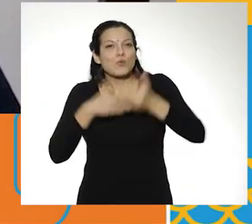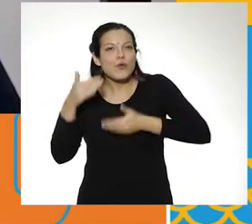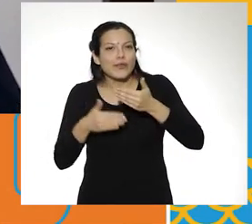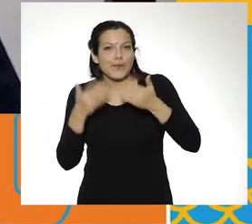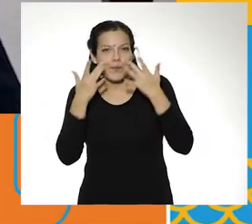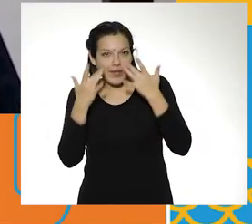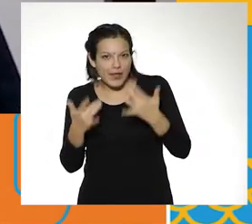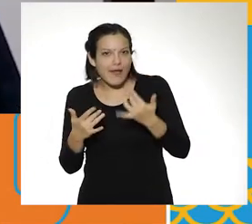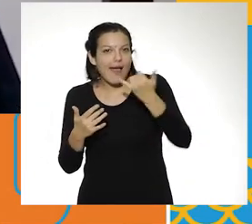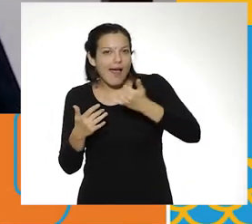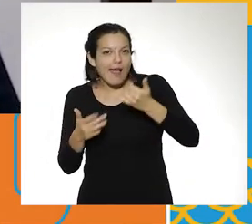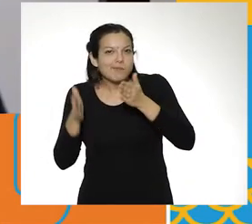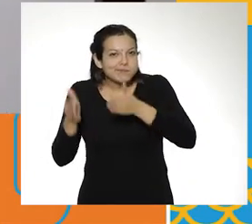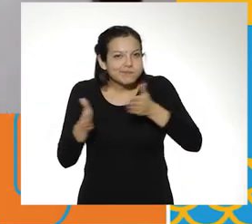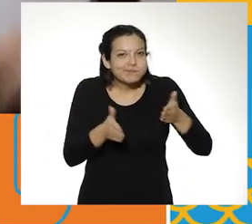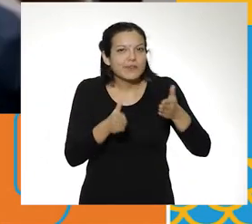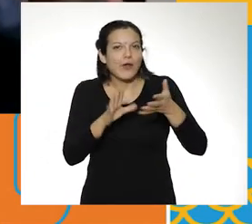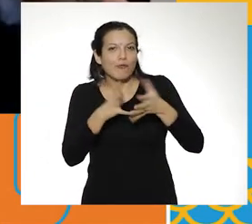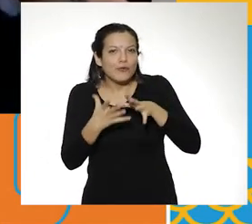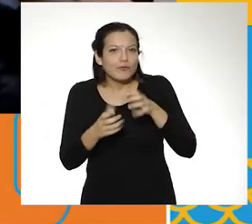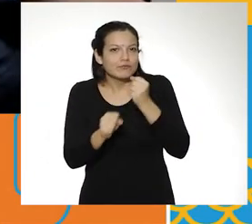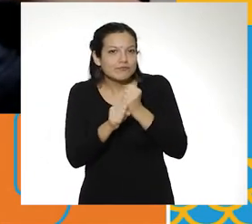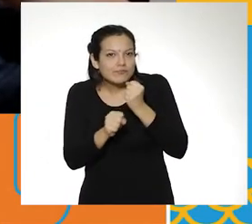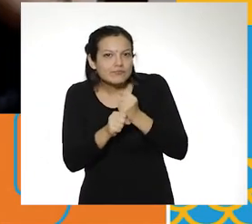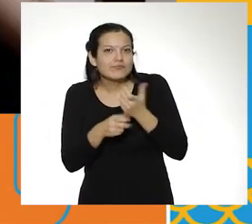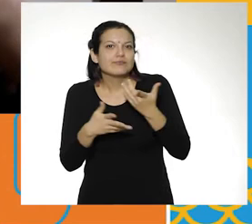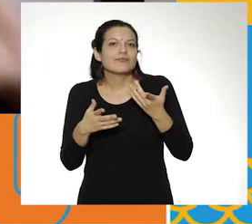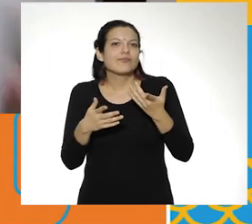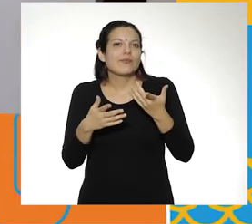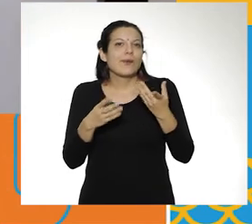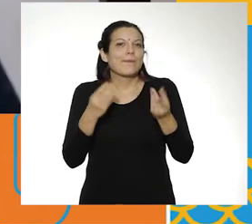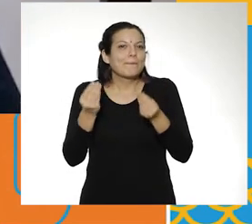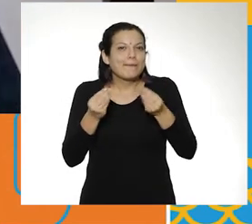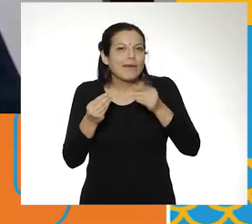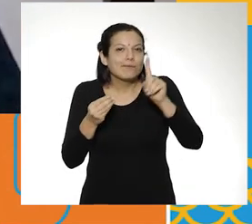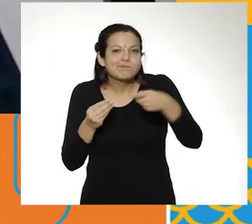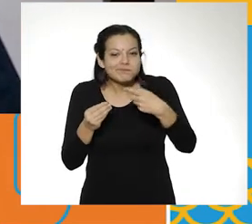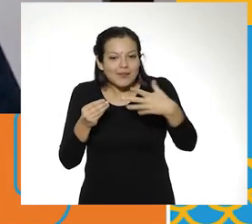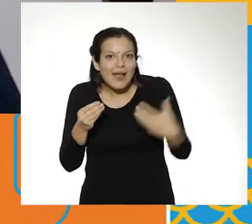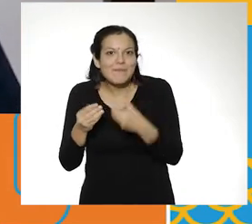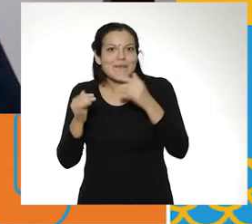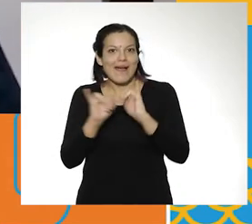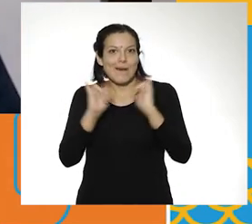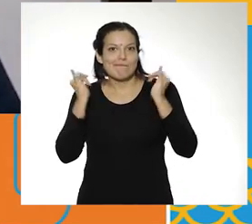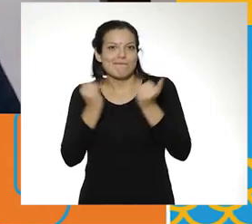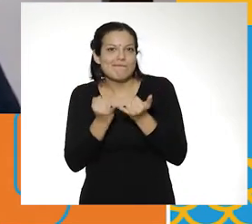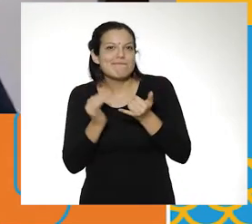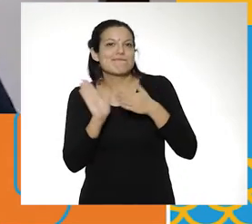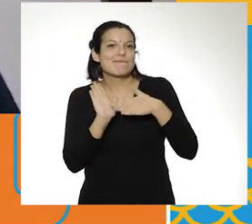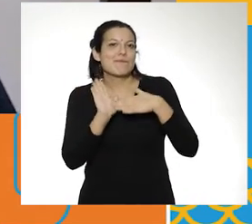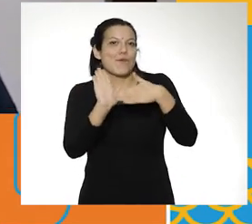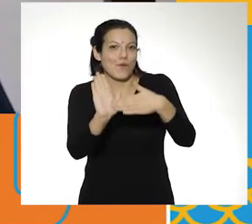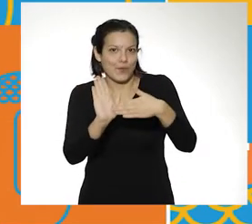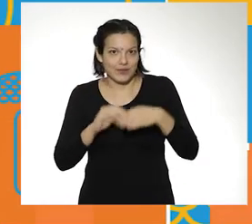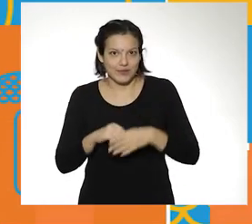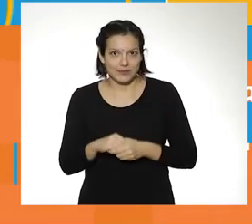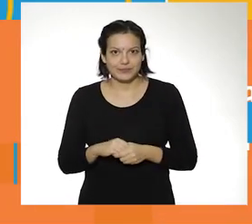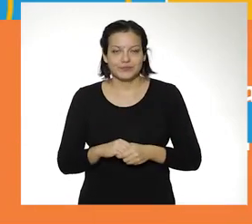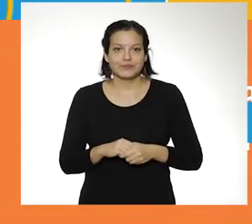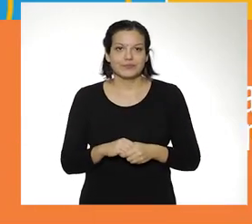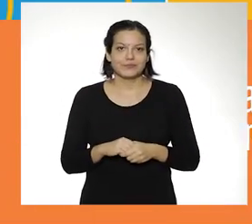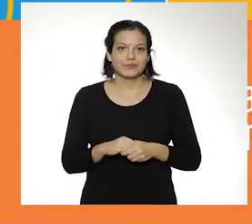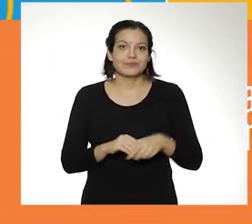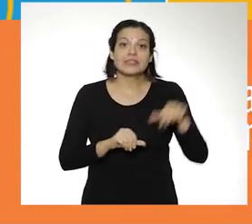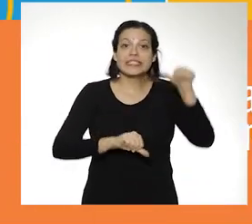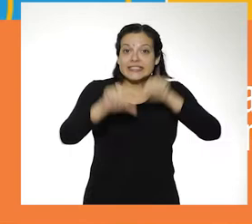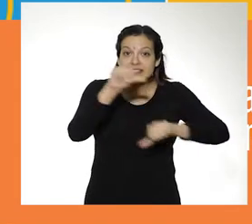investigación, métodos para llegar a una posible hipótesis sobre el objeto estudiado. La ciencia